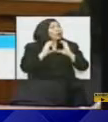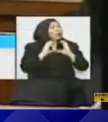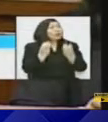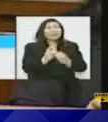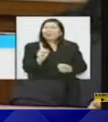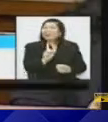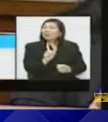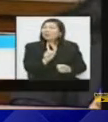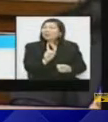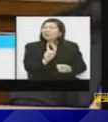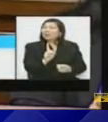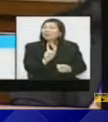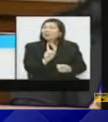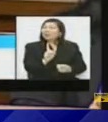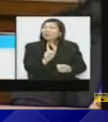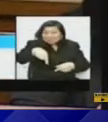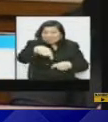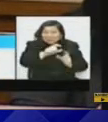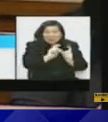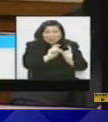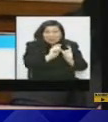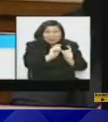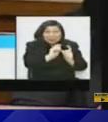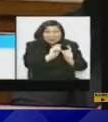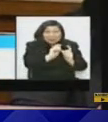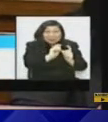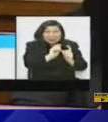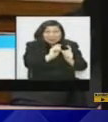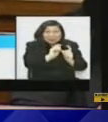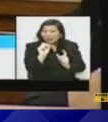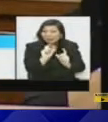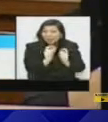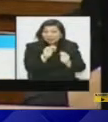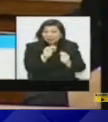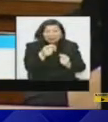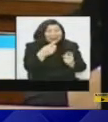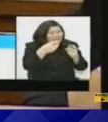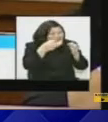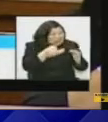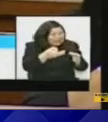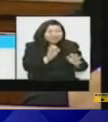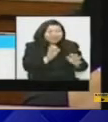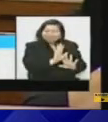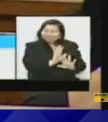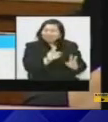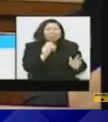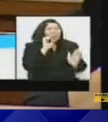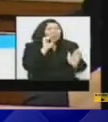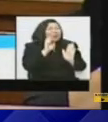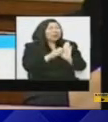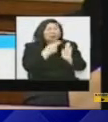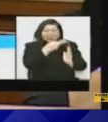ellos son servidores de la el país son que fueron soldados que